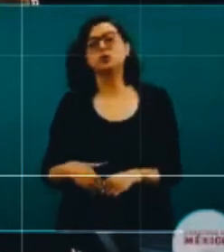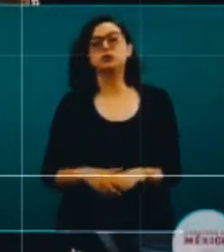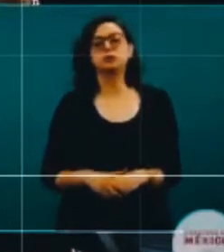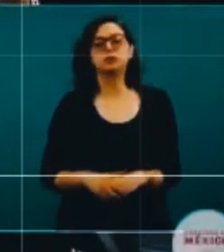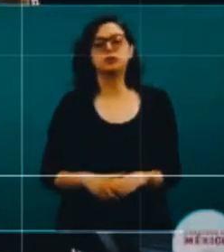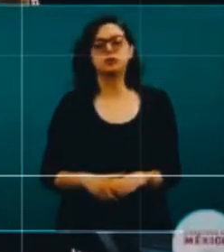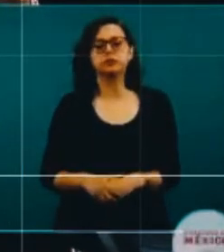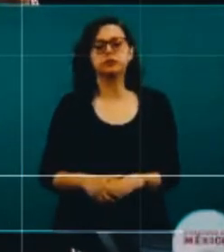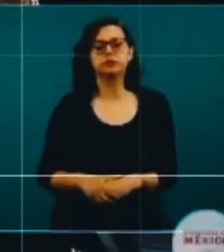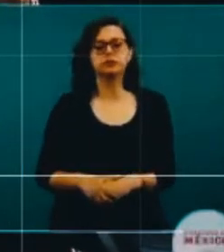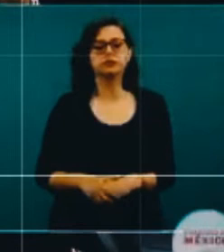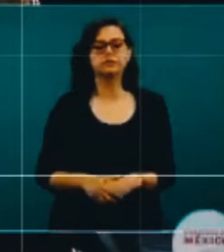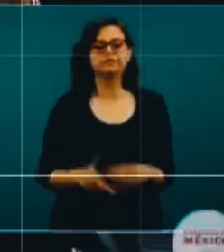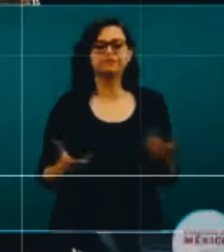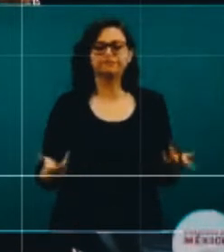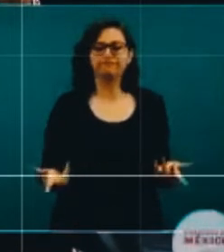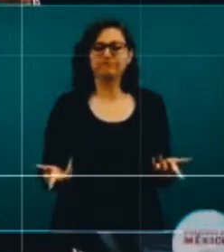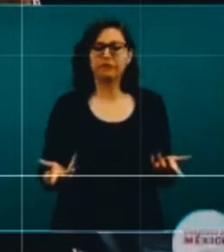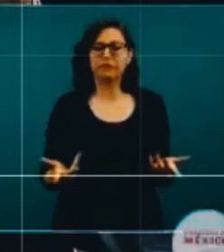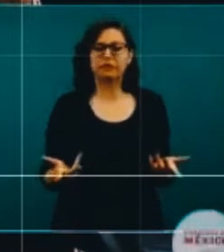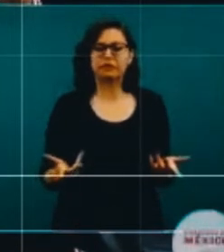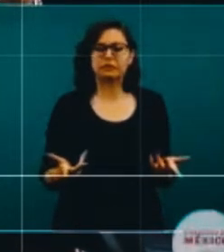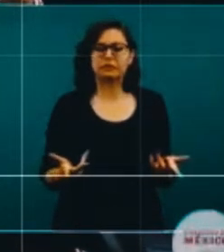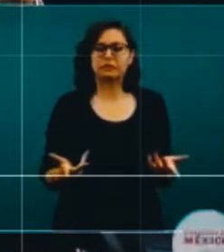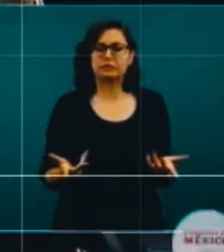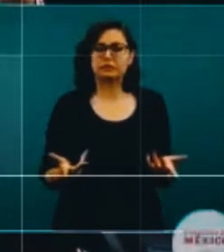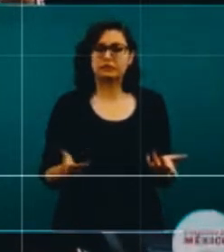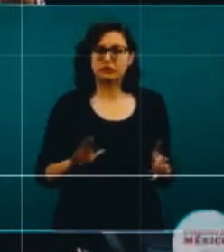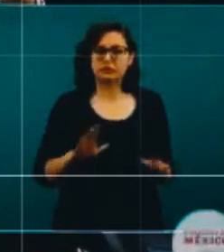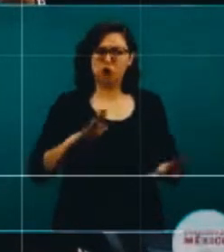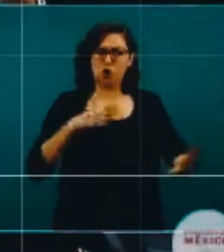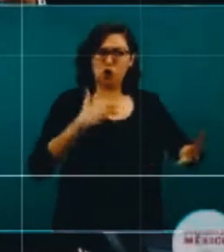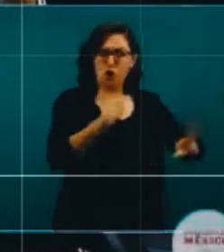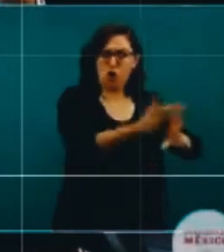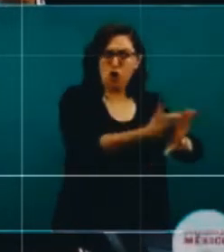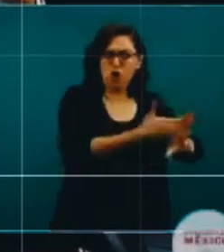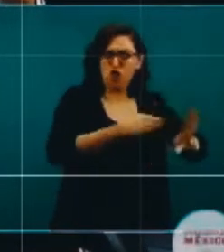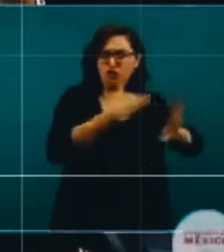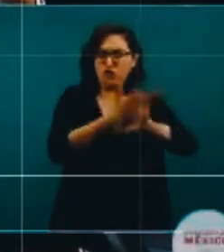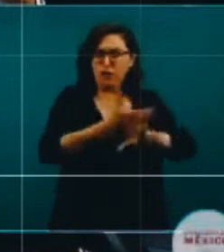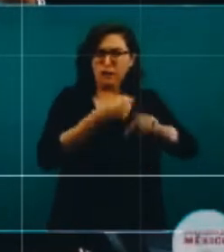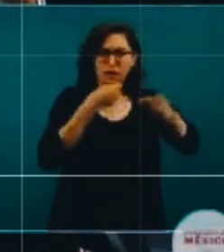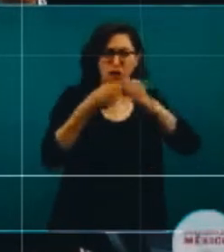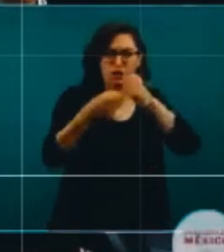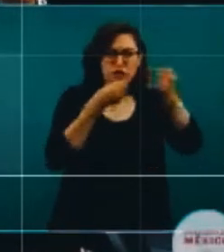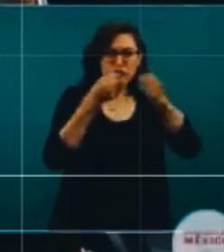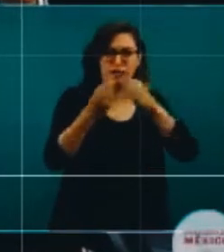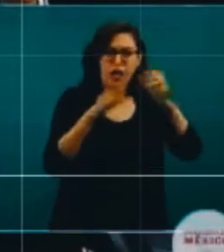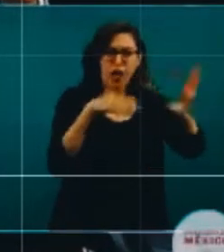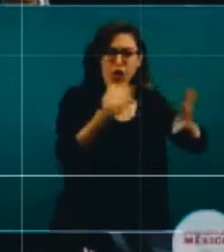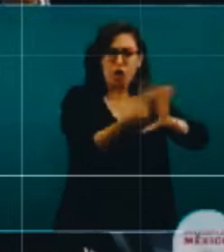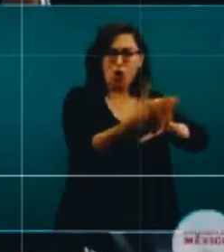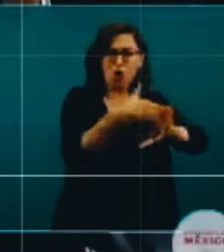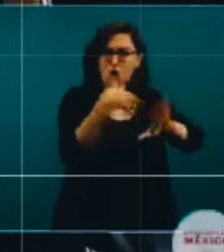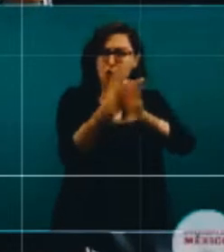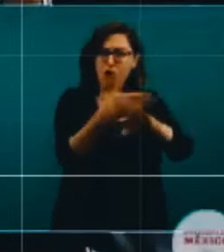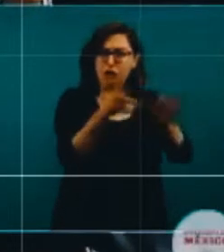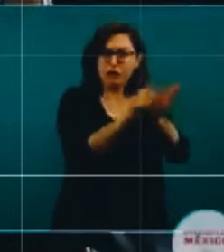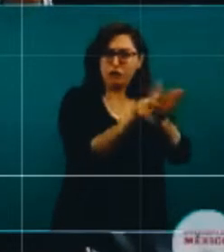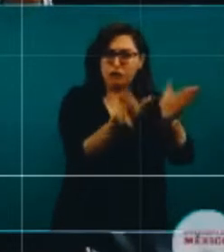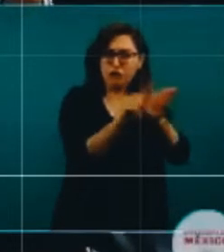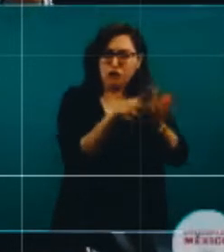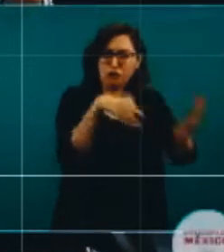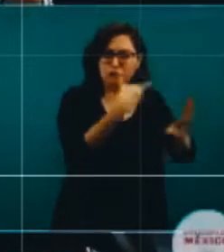directísimos a medios y periodistas y que sea la sociedad la que identifique qué medios y qué